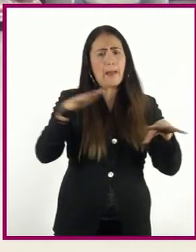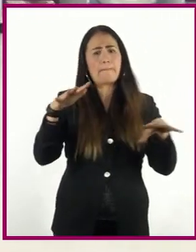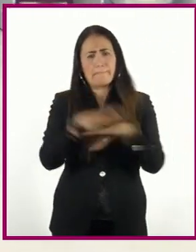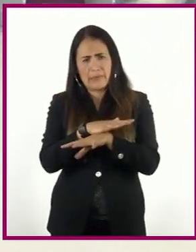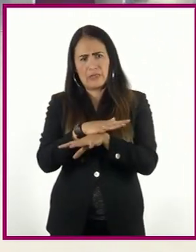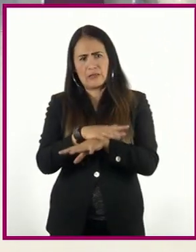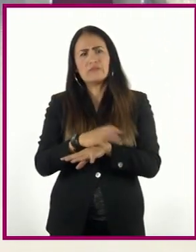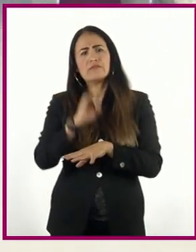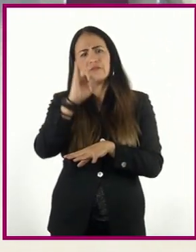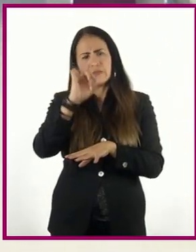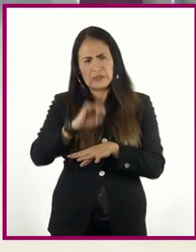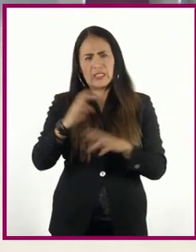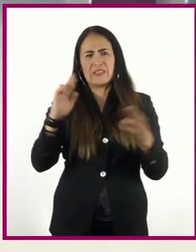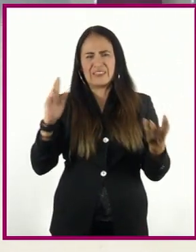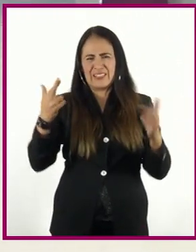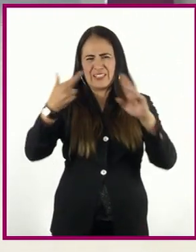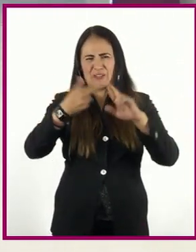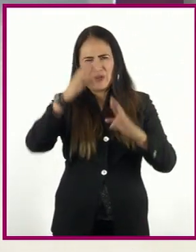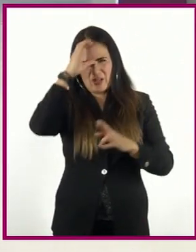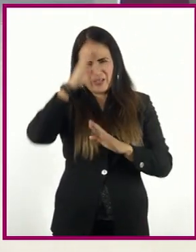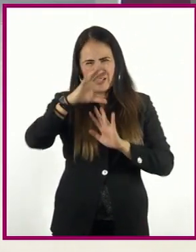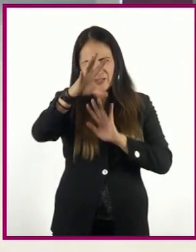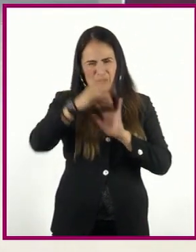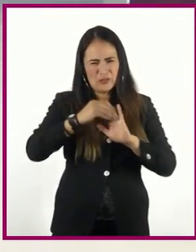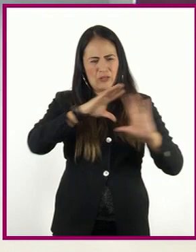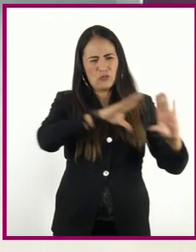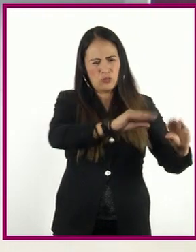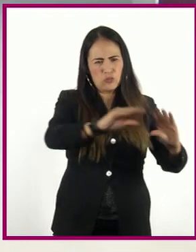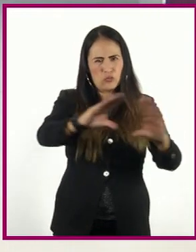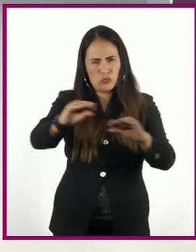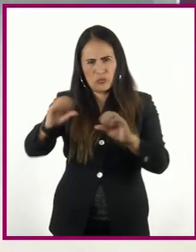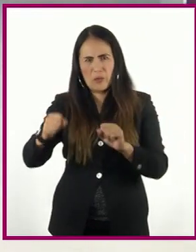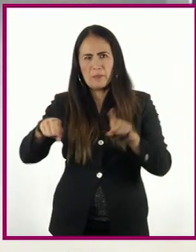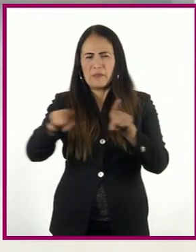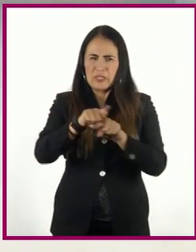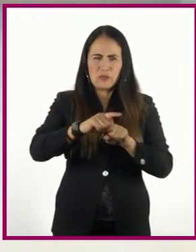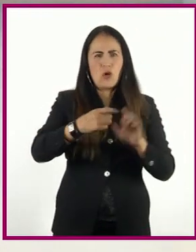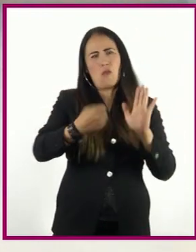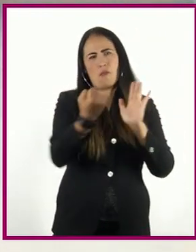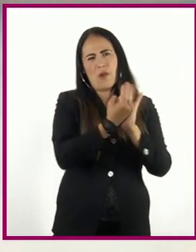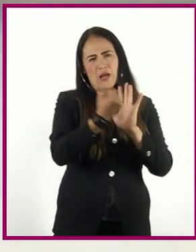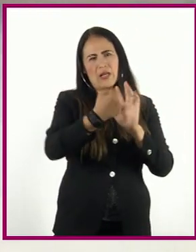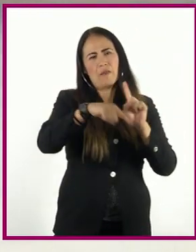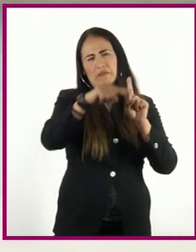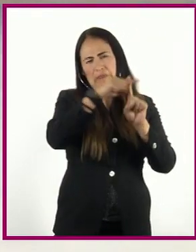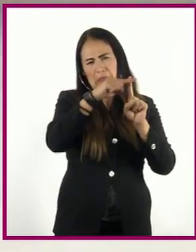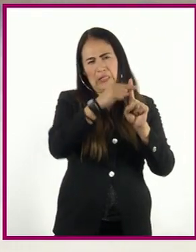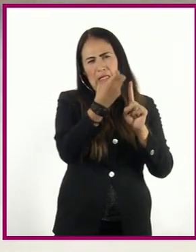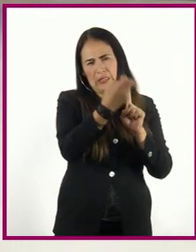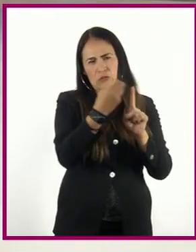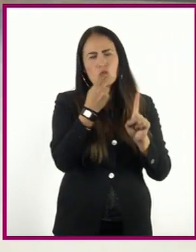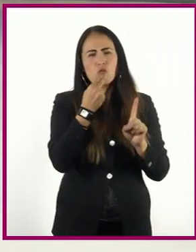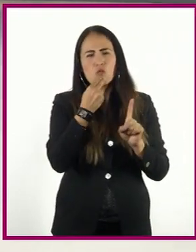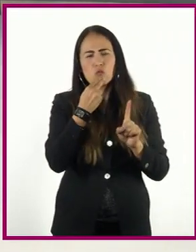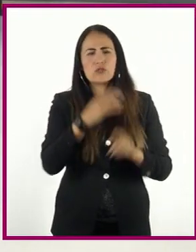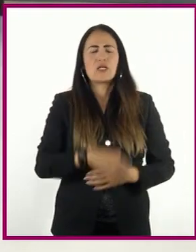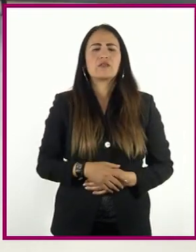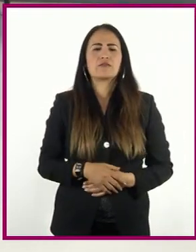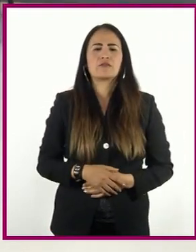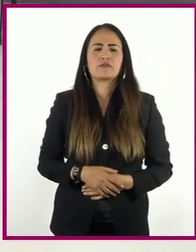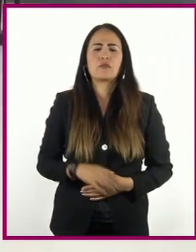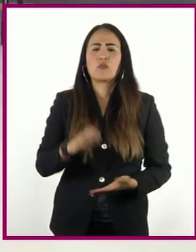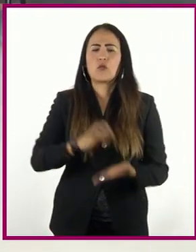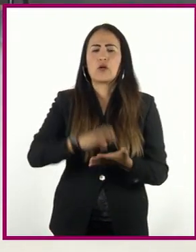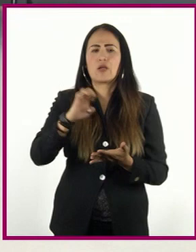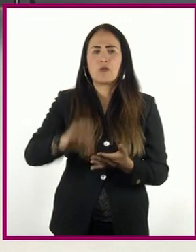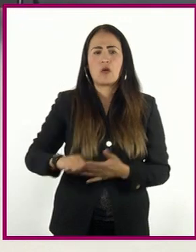partir de la evangelización y hacen uso de diversos símbolos católicos como la cruz. Otro caso significativo